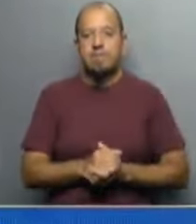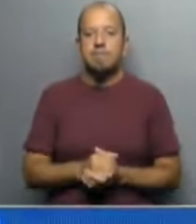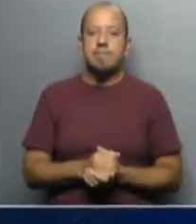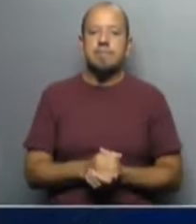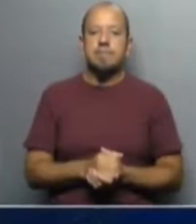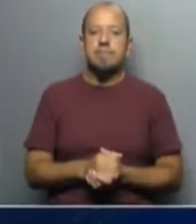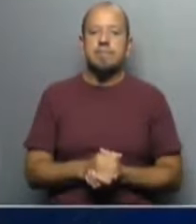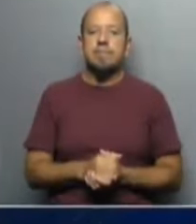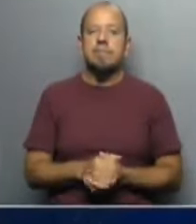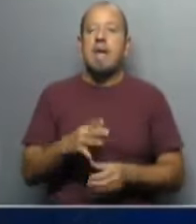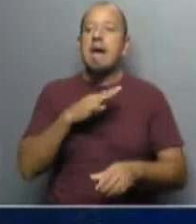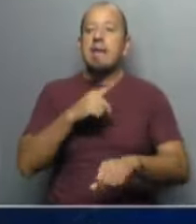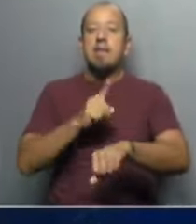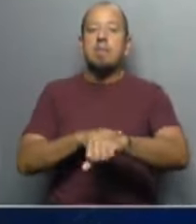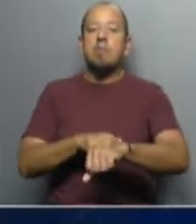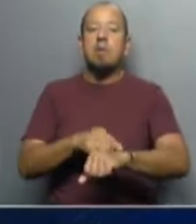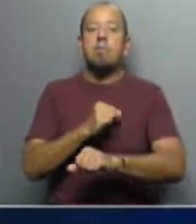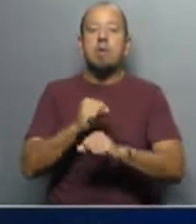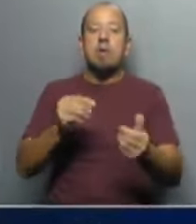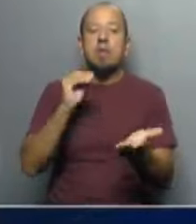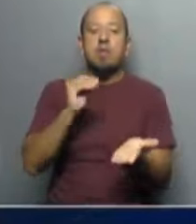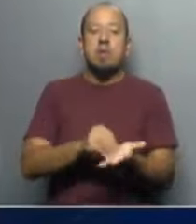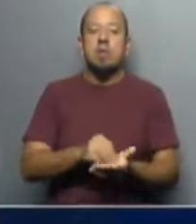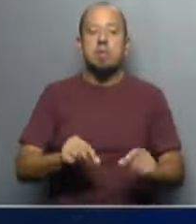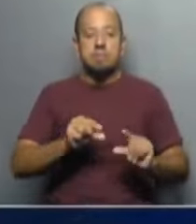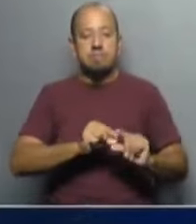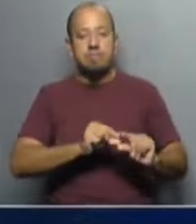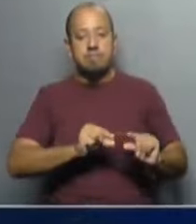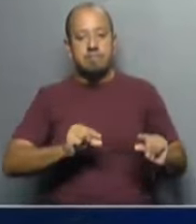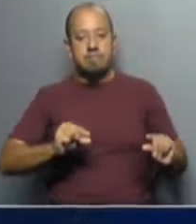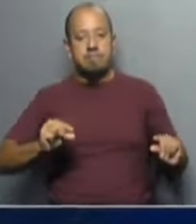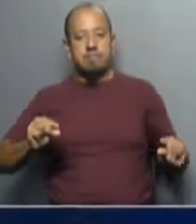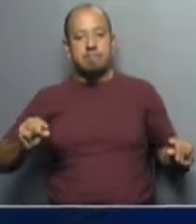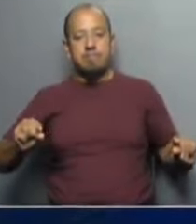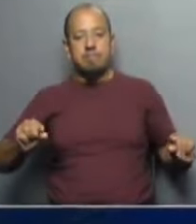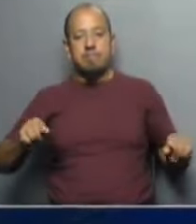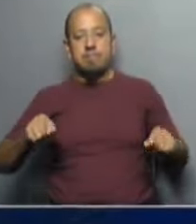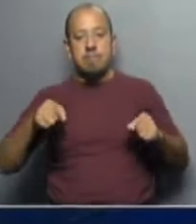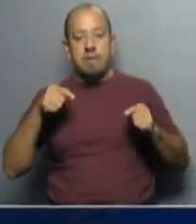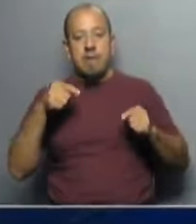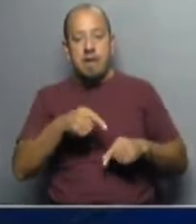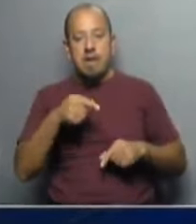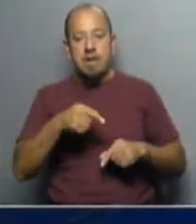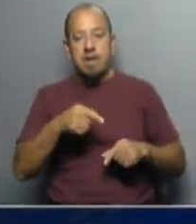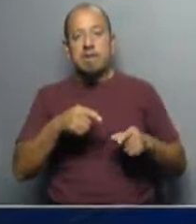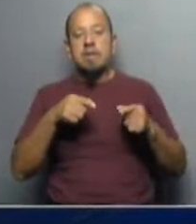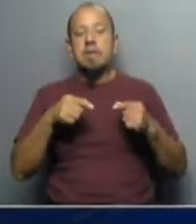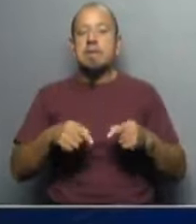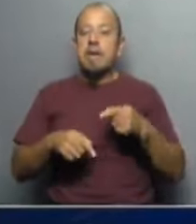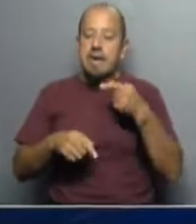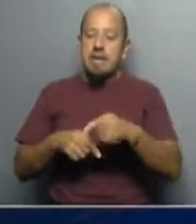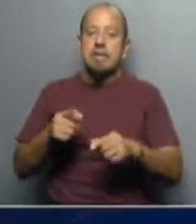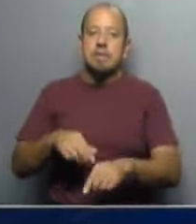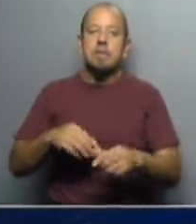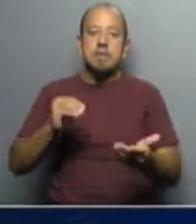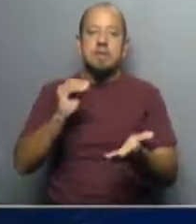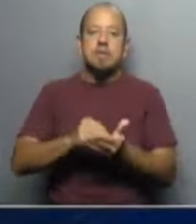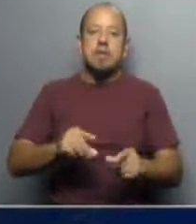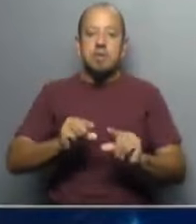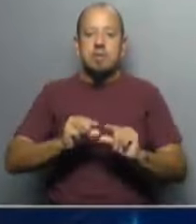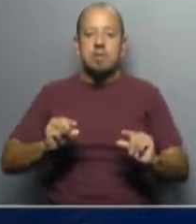Recuerden, gracias. Tiempo para inscribirse hasta el 31 de enero. Ahí tienen el correo electrónico muy velozmente